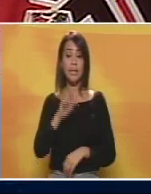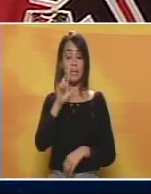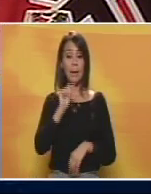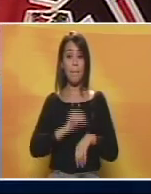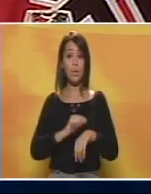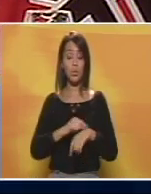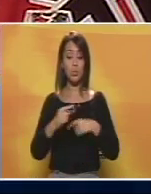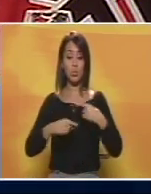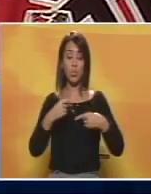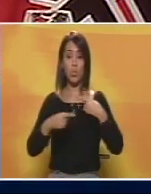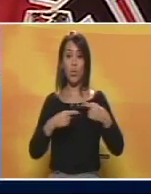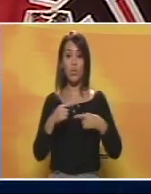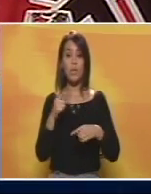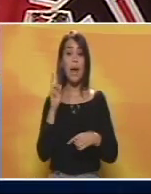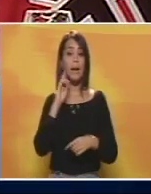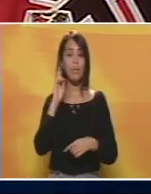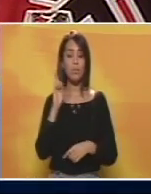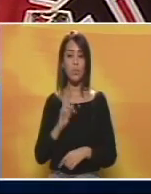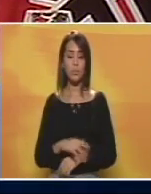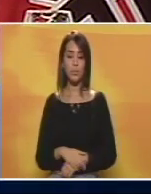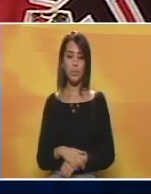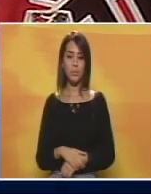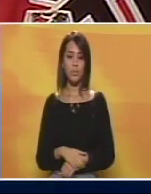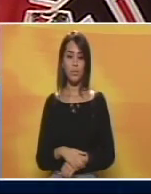y tres minutos diarios en la radio.